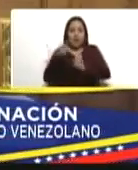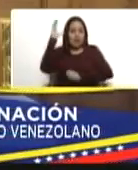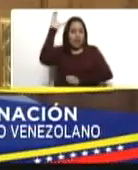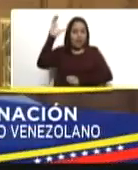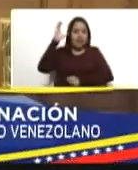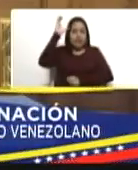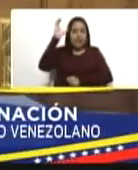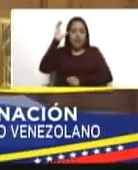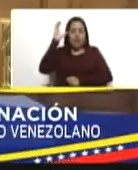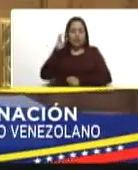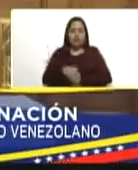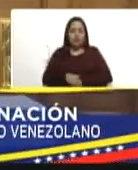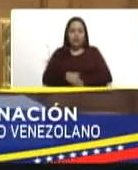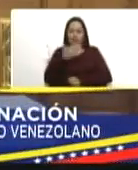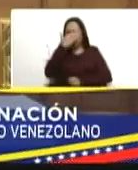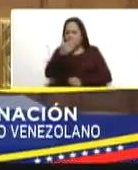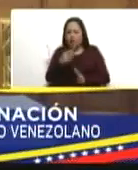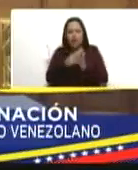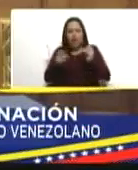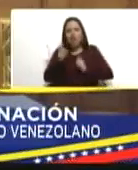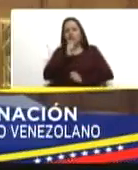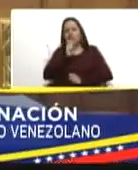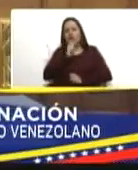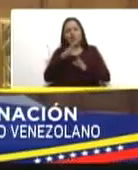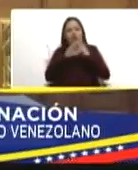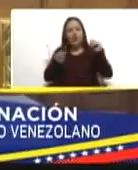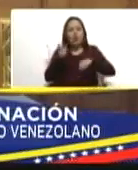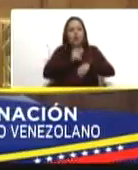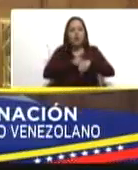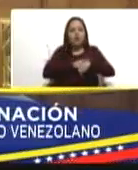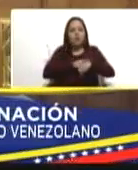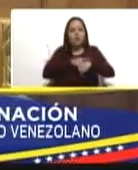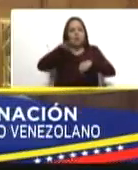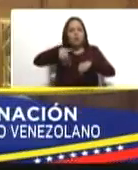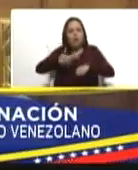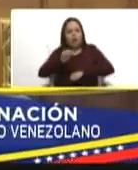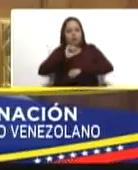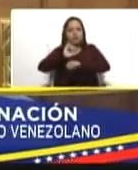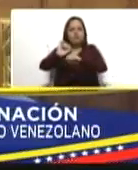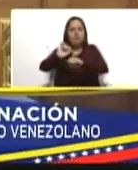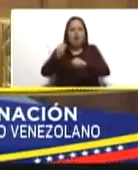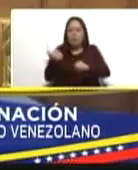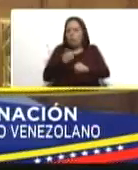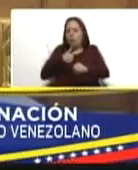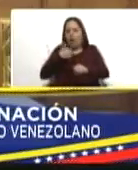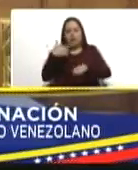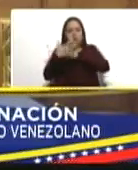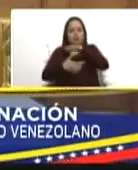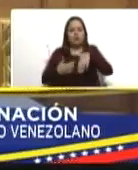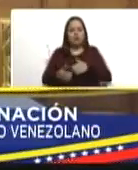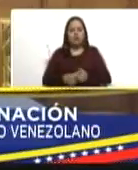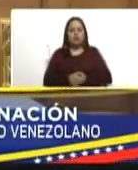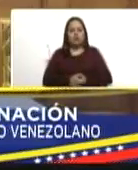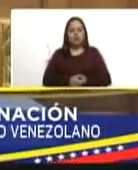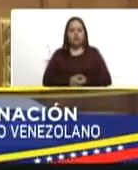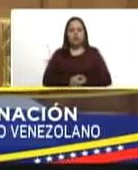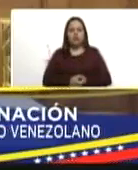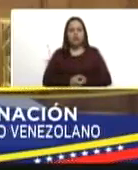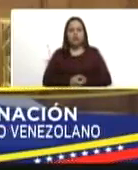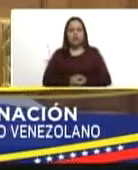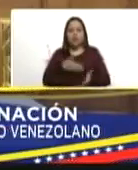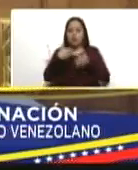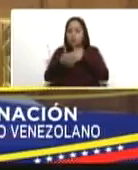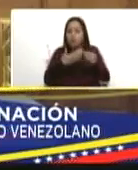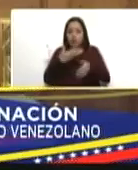a toda prueba en todo momento para enfrentar lo que tengamos que enfrentar salga lo que